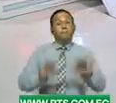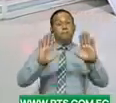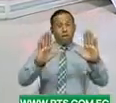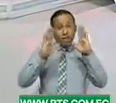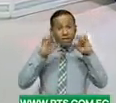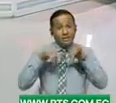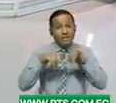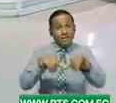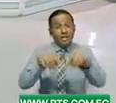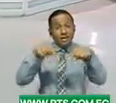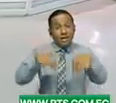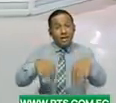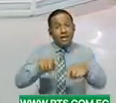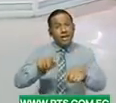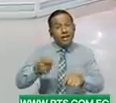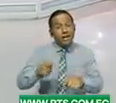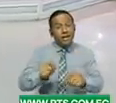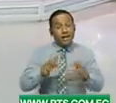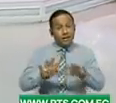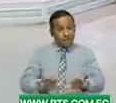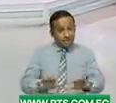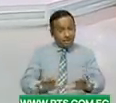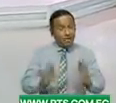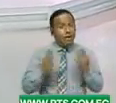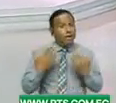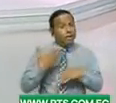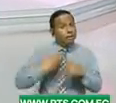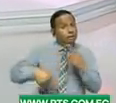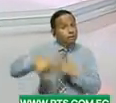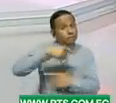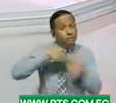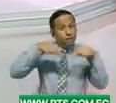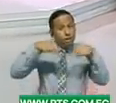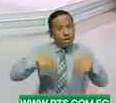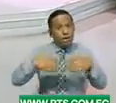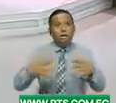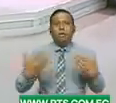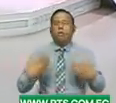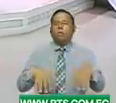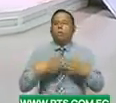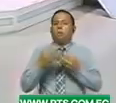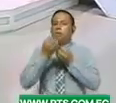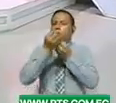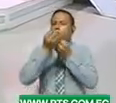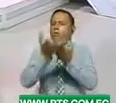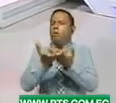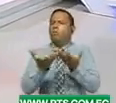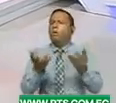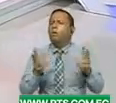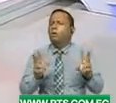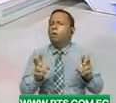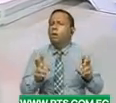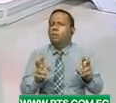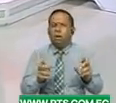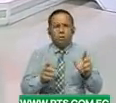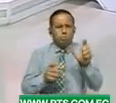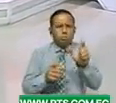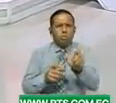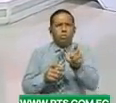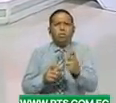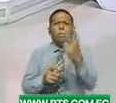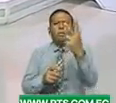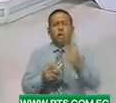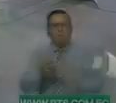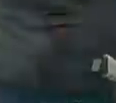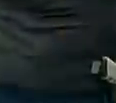Permanezcan en la sintonía de nuestro canal, amigos, porque al volver de esta pausa les contaremos que 3 muertes